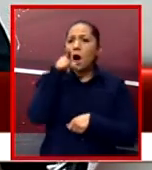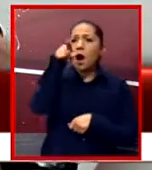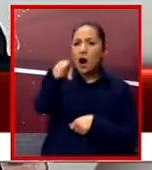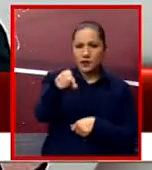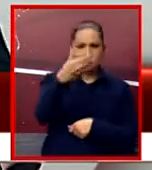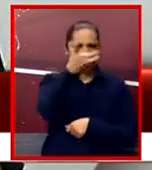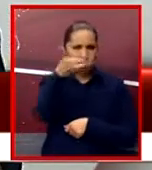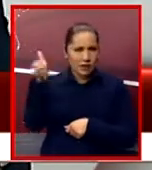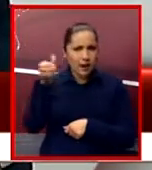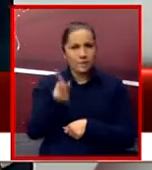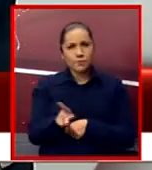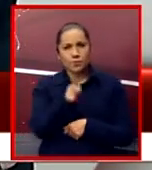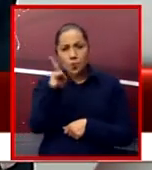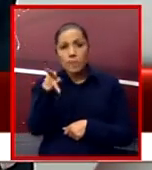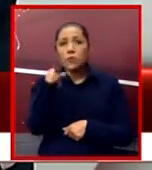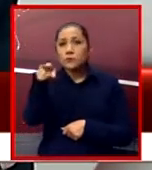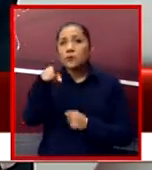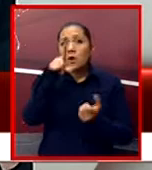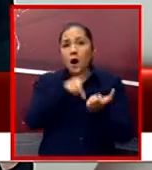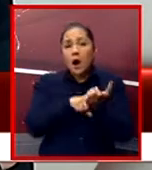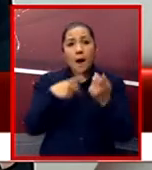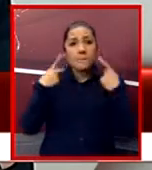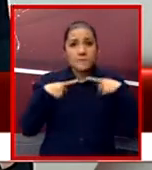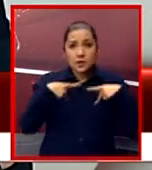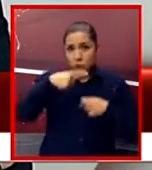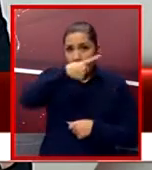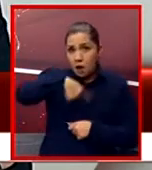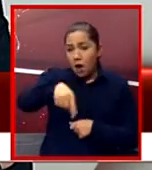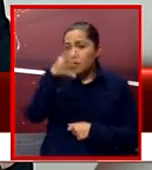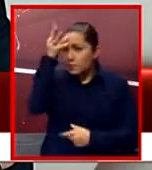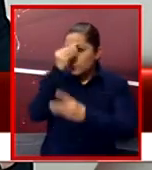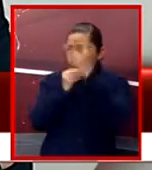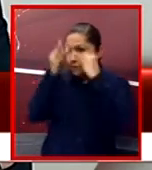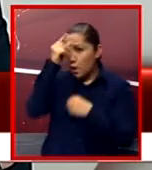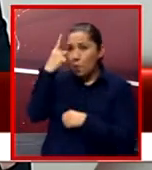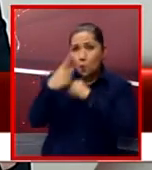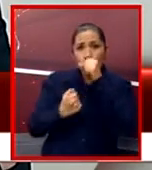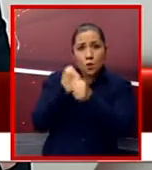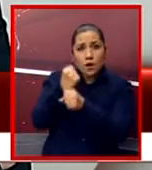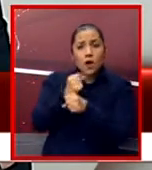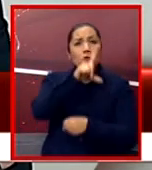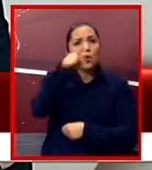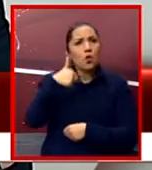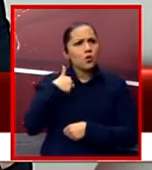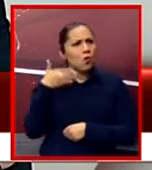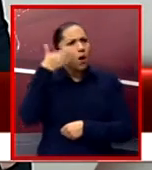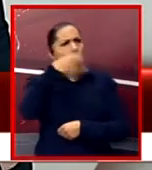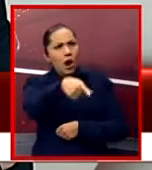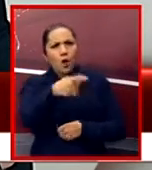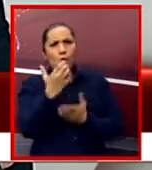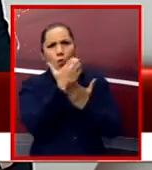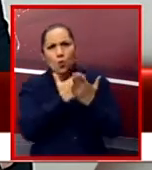médico general, se le da una capacitación de 1 año para que vaya a operar vías biliares y hernias.